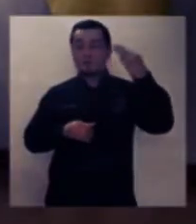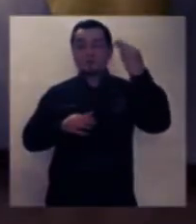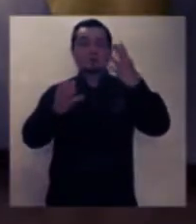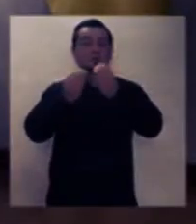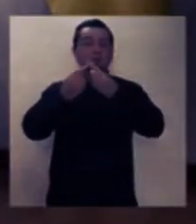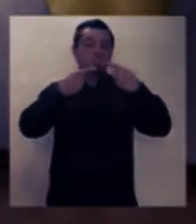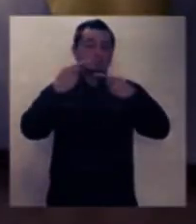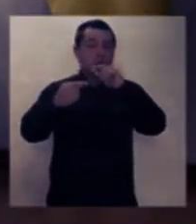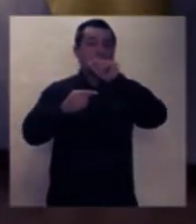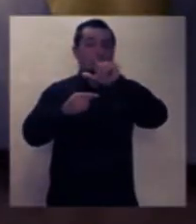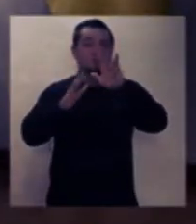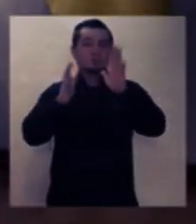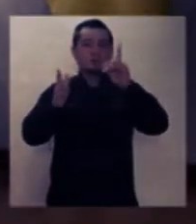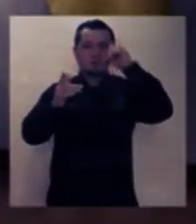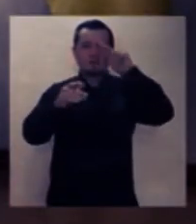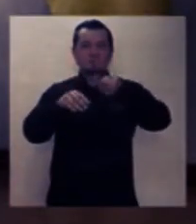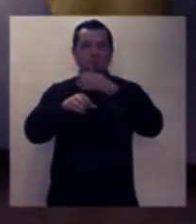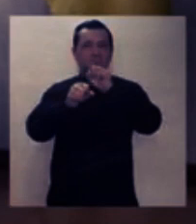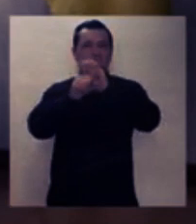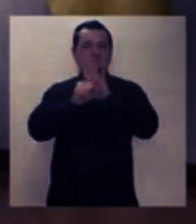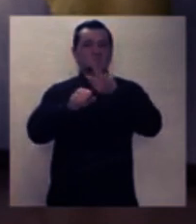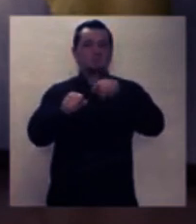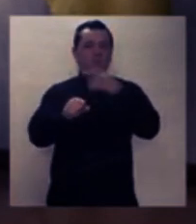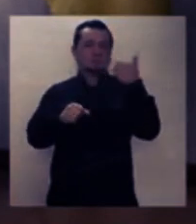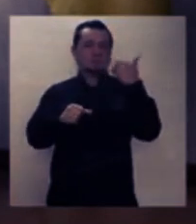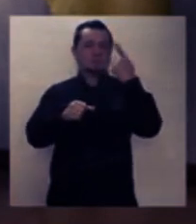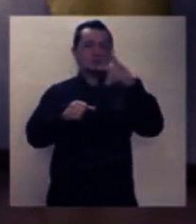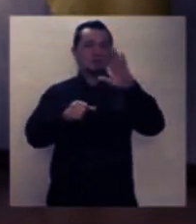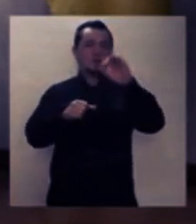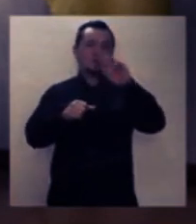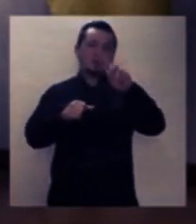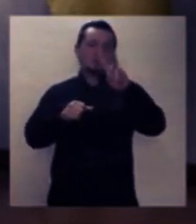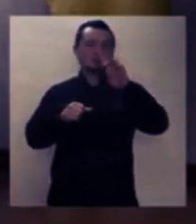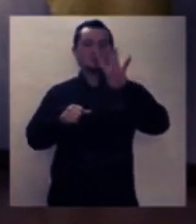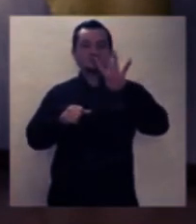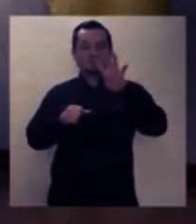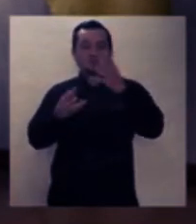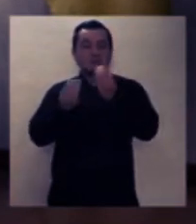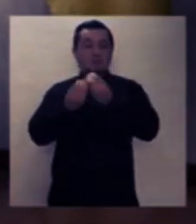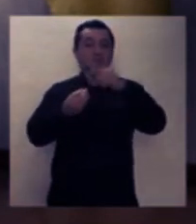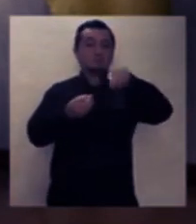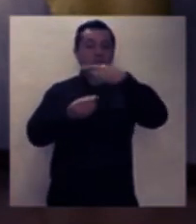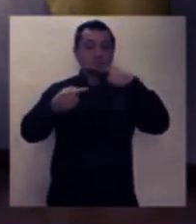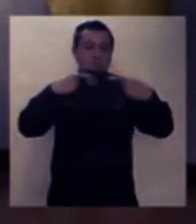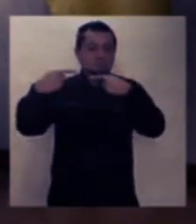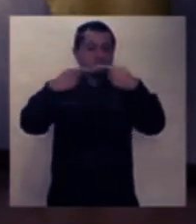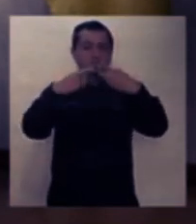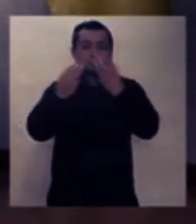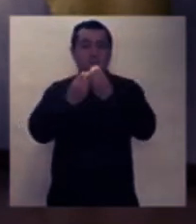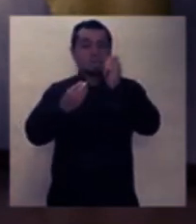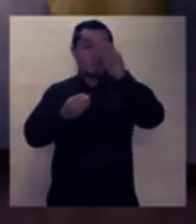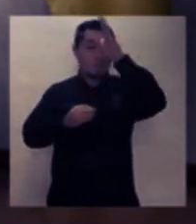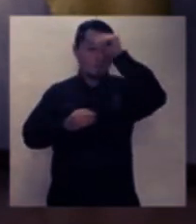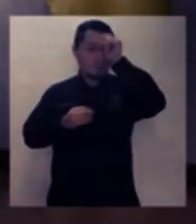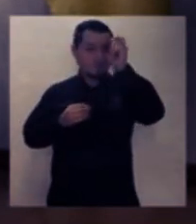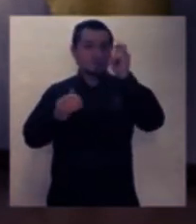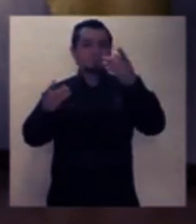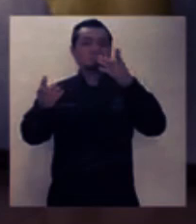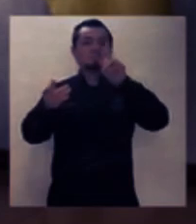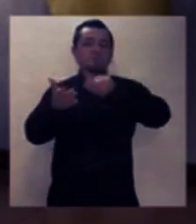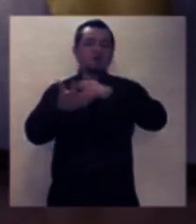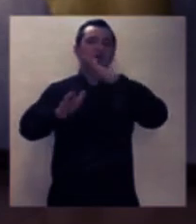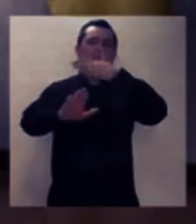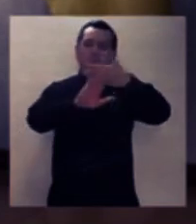día 12 de marzo, Jalisco tomó las primeras decisiones para enfrentar la pandemia del COVID-19. Lo hicimos en medio de un escenario de incertidumbre que hizo que cada definición